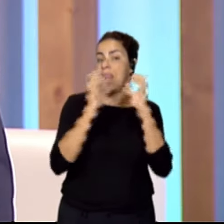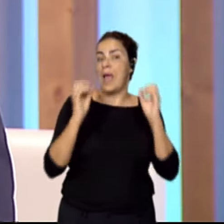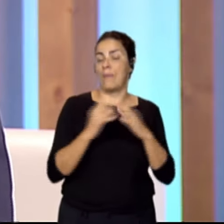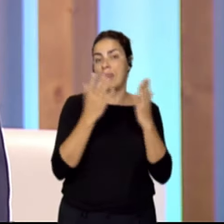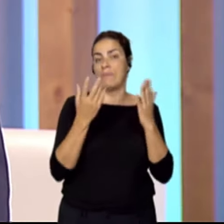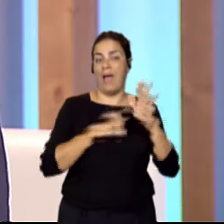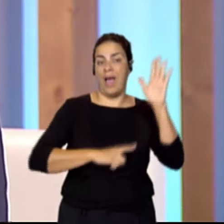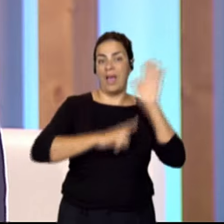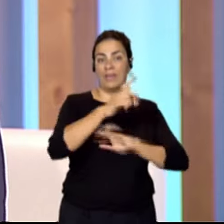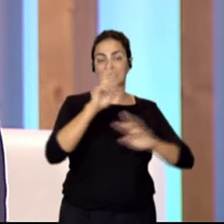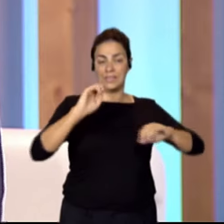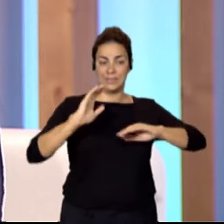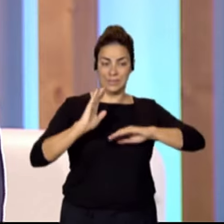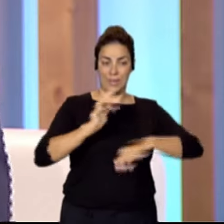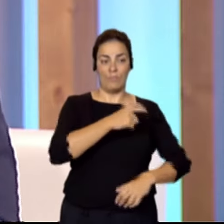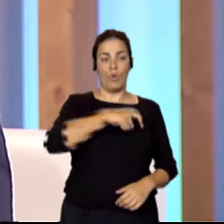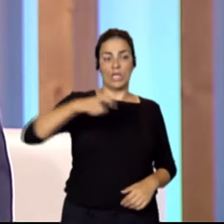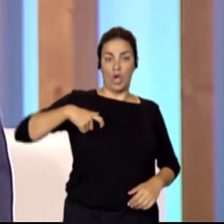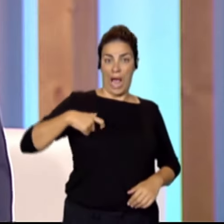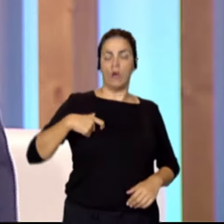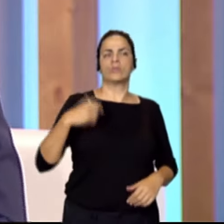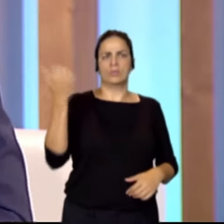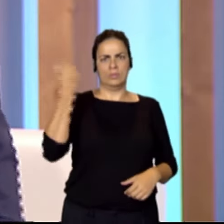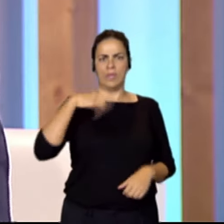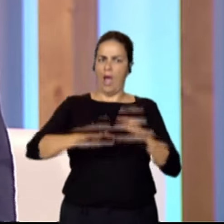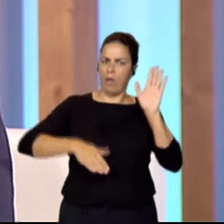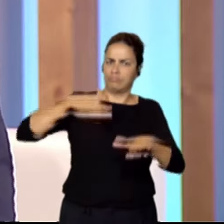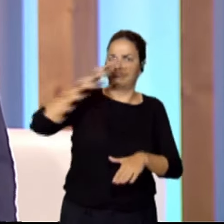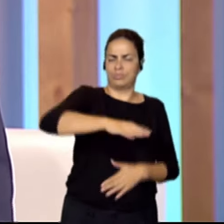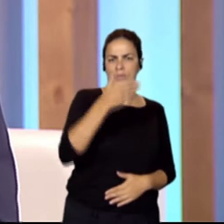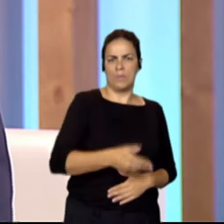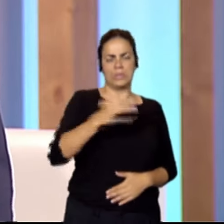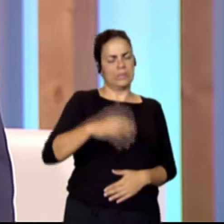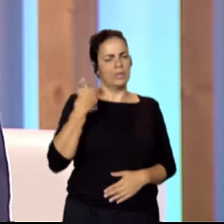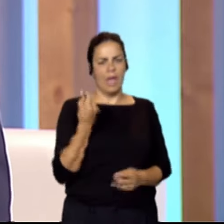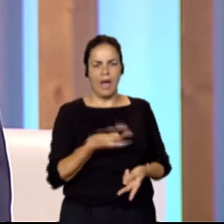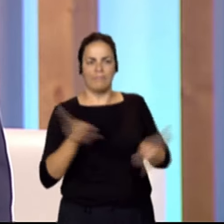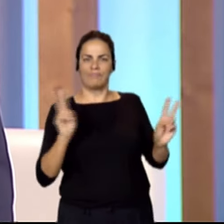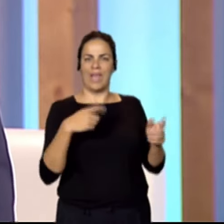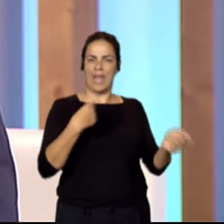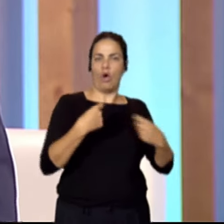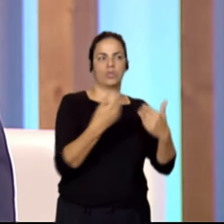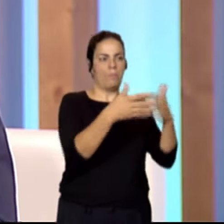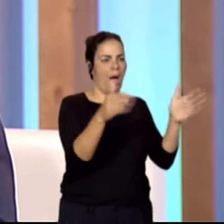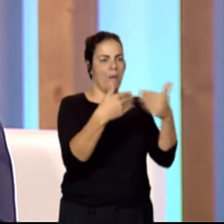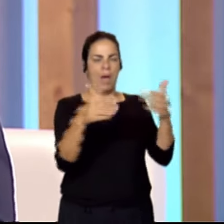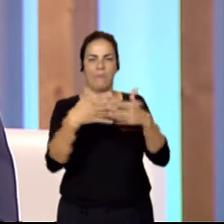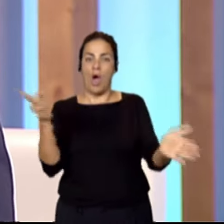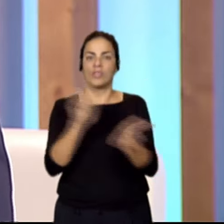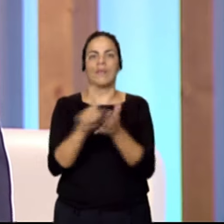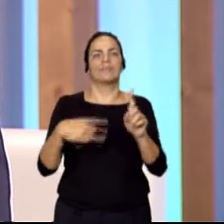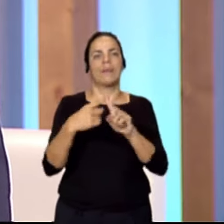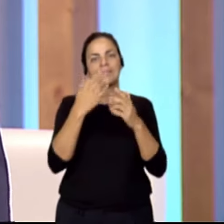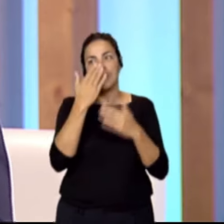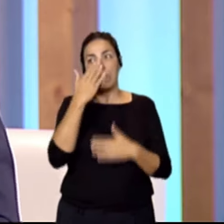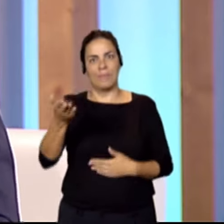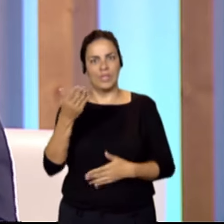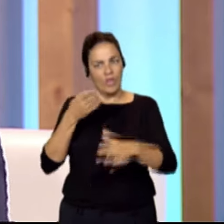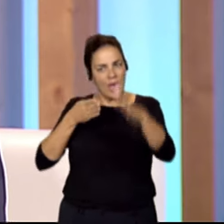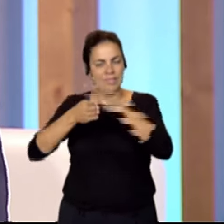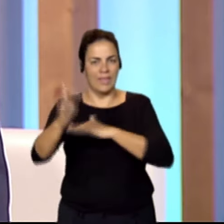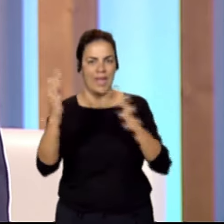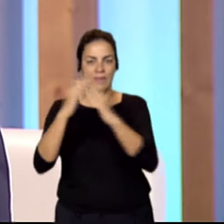en Puerto naos han dado un paso importante día libre a la reapertura de varios negocios y nuevos permisos de acceso a viviendas cinco